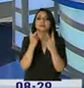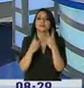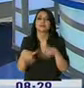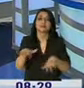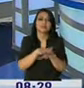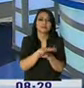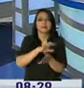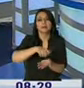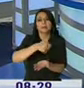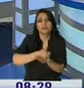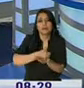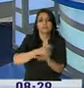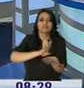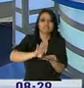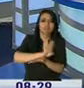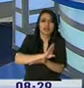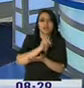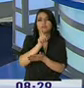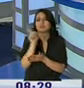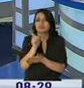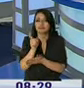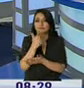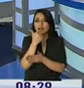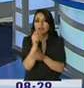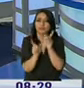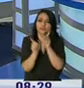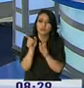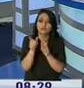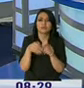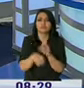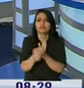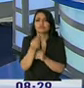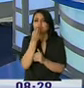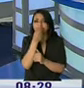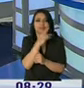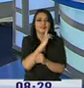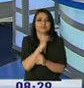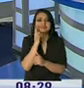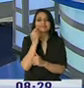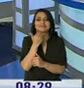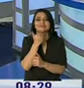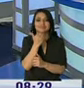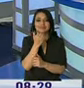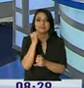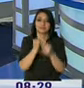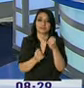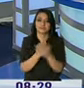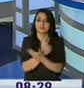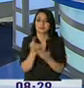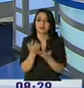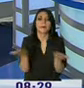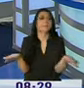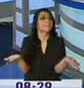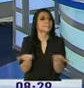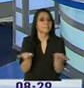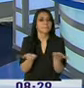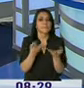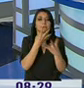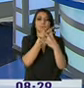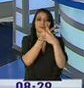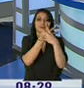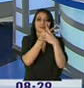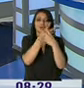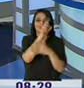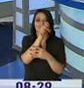conociendo las necesidades y los personajes, las huecas de cada sector de la capital. Y este fin de semana estaremos precisamente en Carcelén Alto.